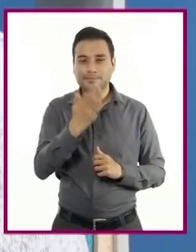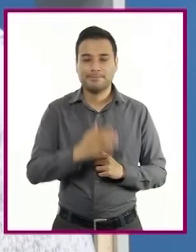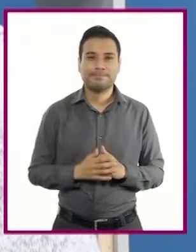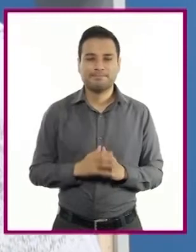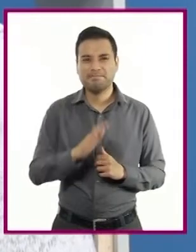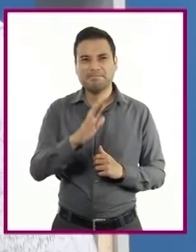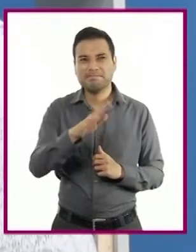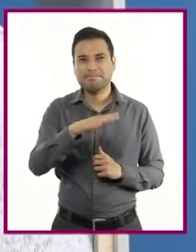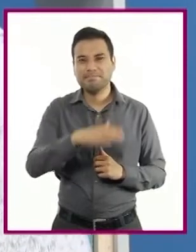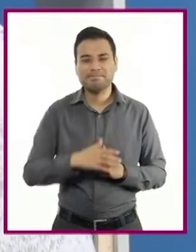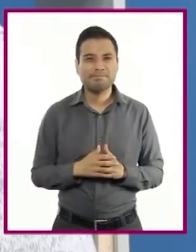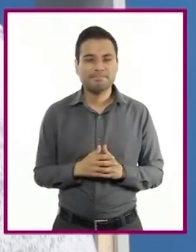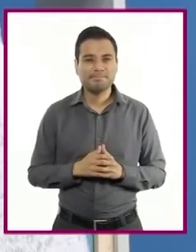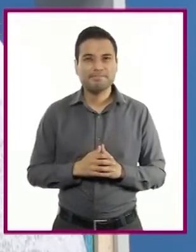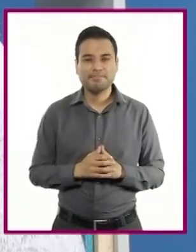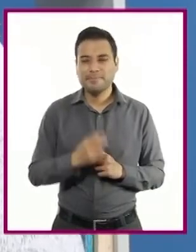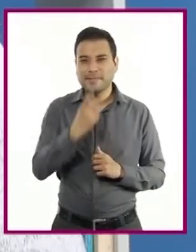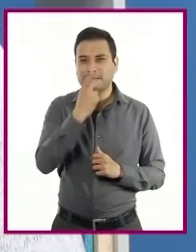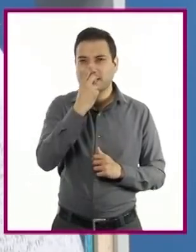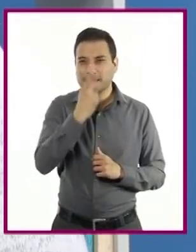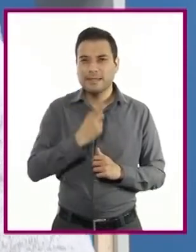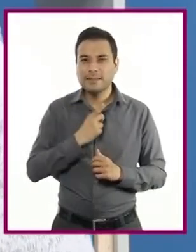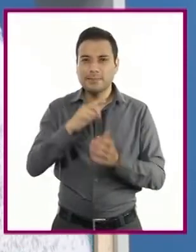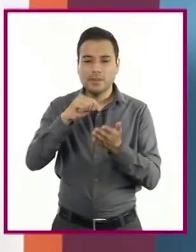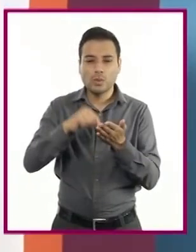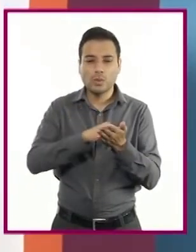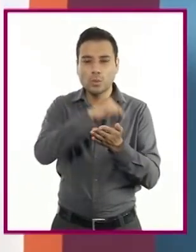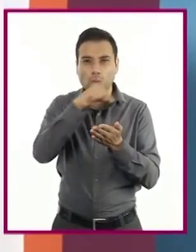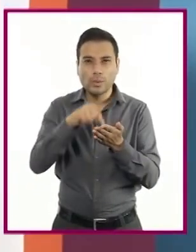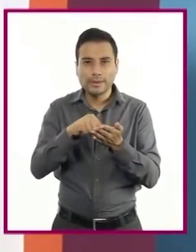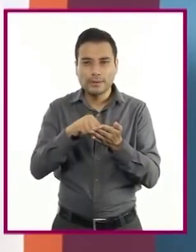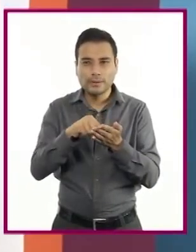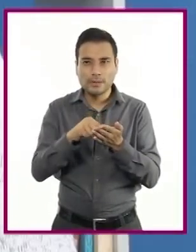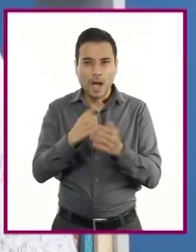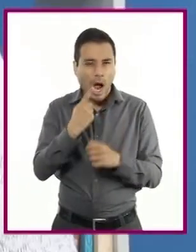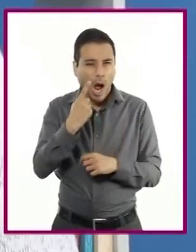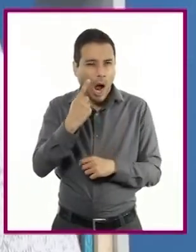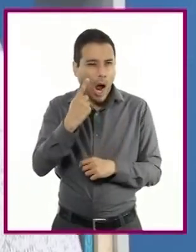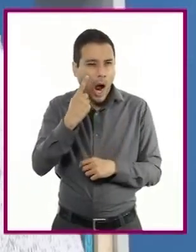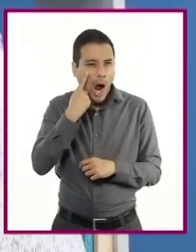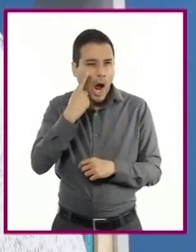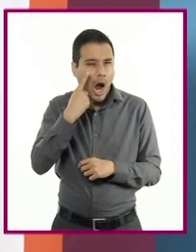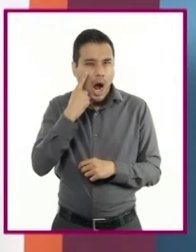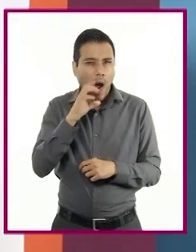Nadia, dime un lugar de la Tierra en donde se observe el calentamiento global.